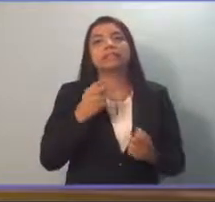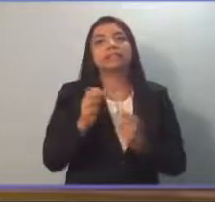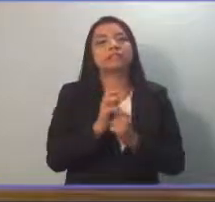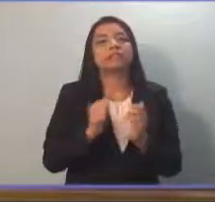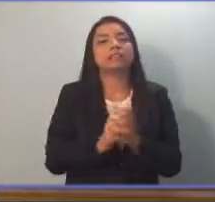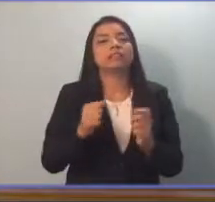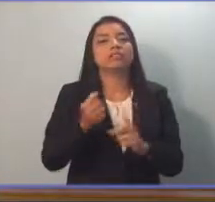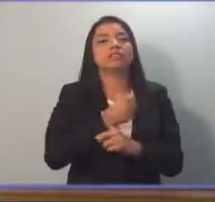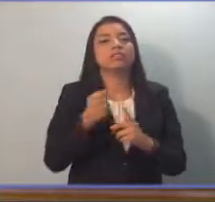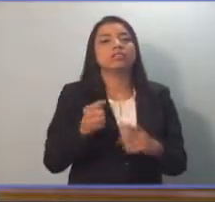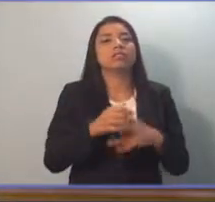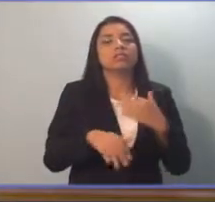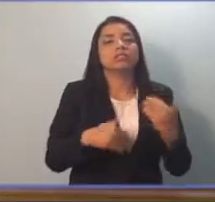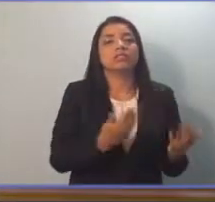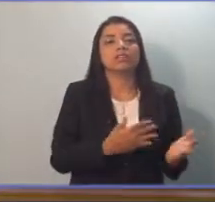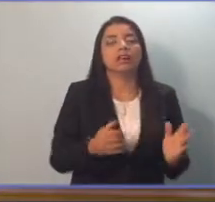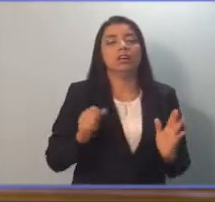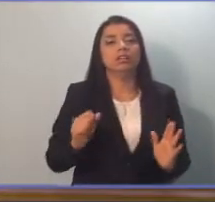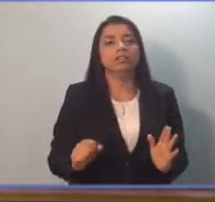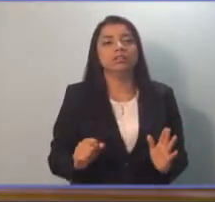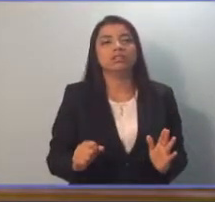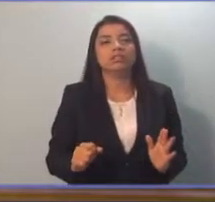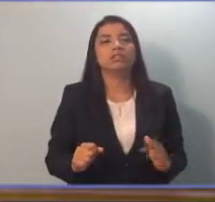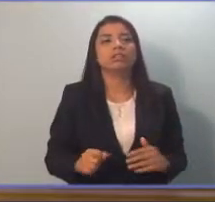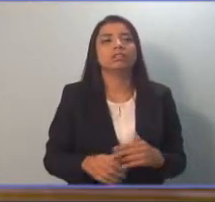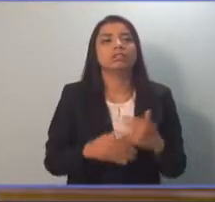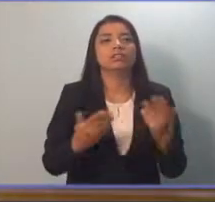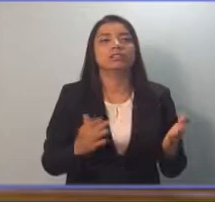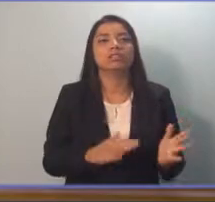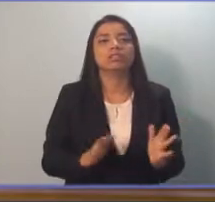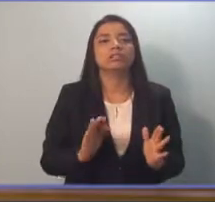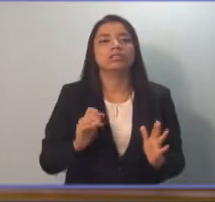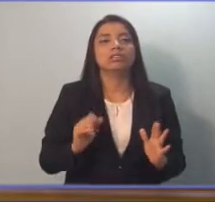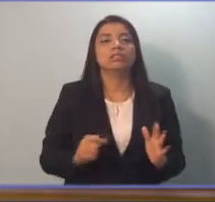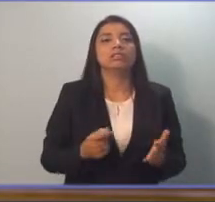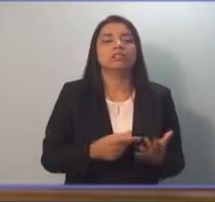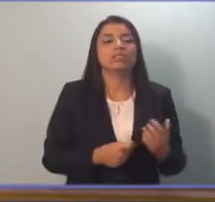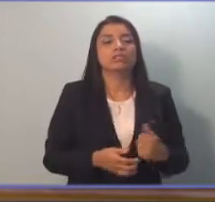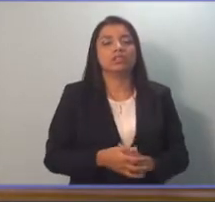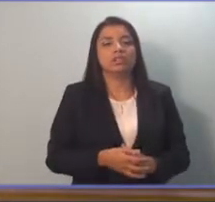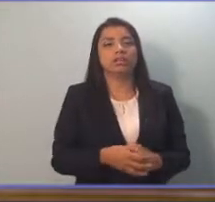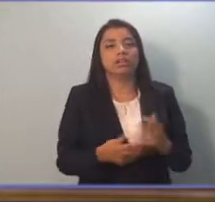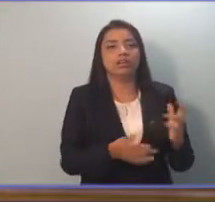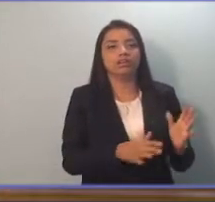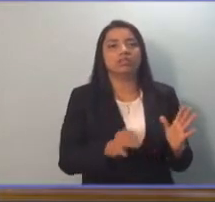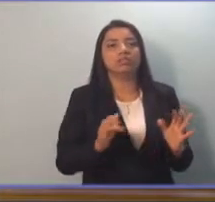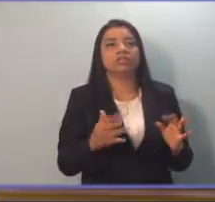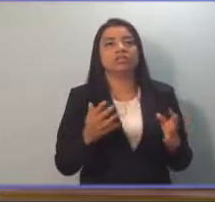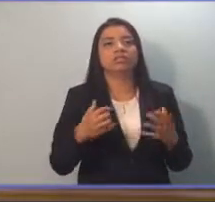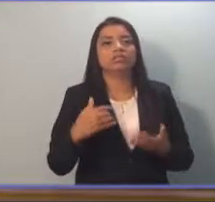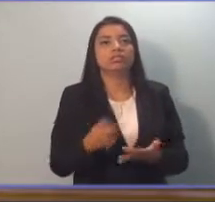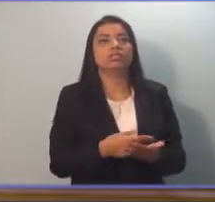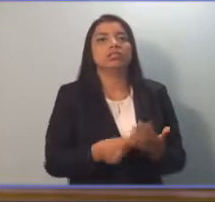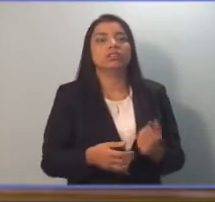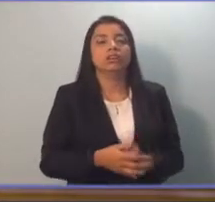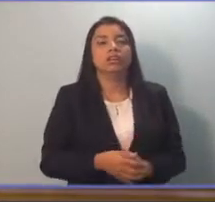último año también, señoras y señores diputados, debemos mencionar que hemos dado pasos hacia adelante,